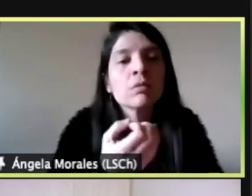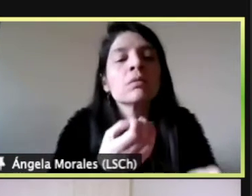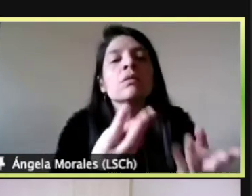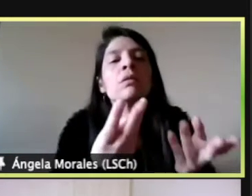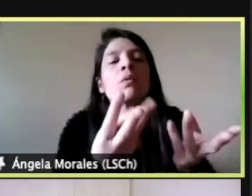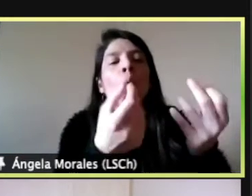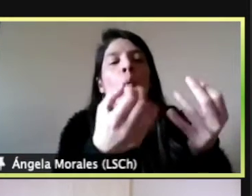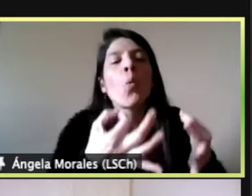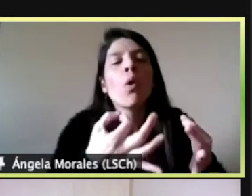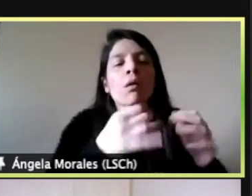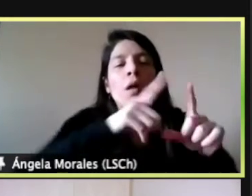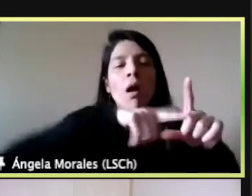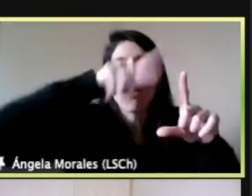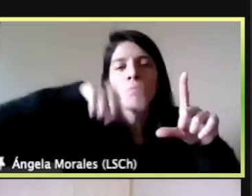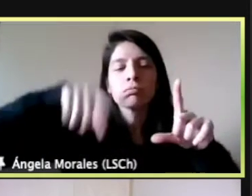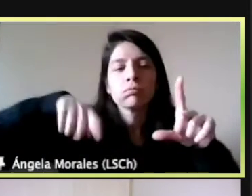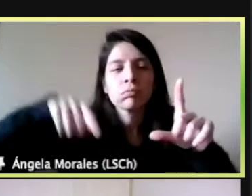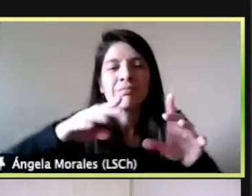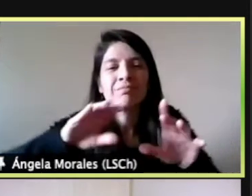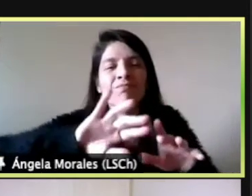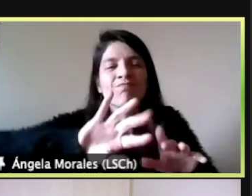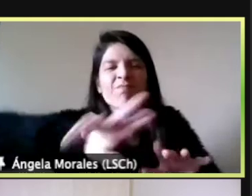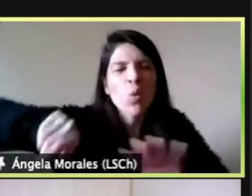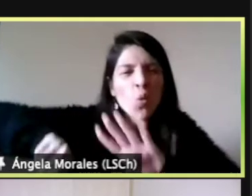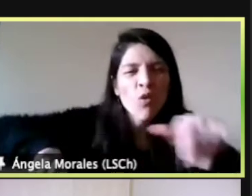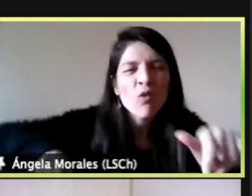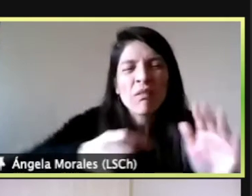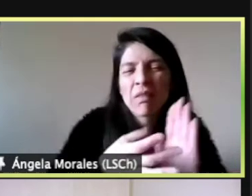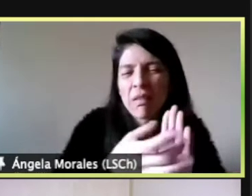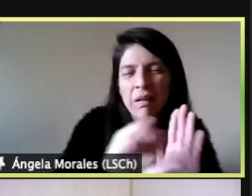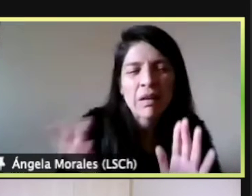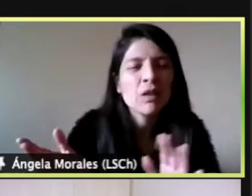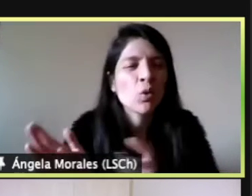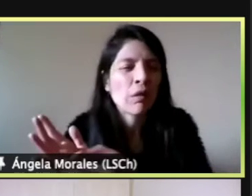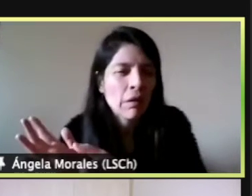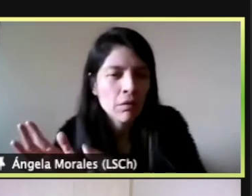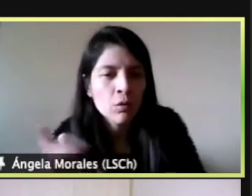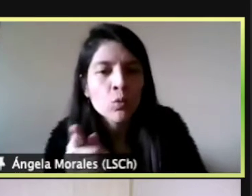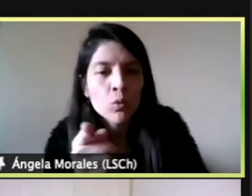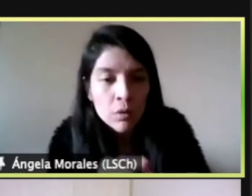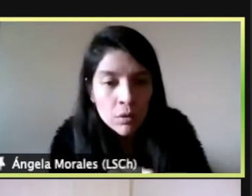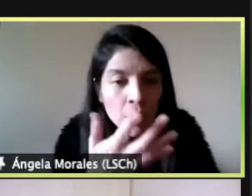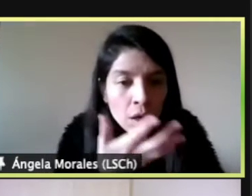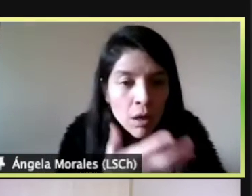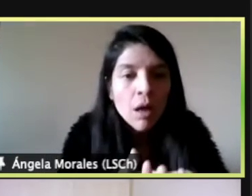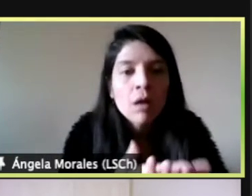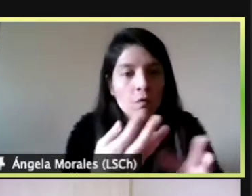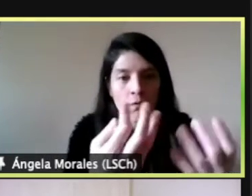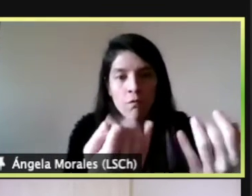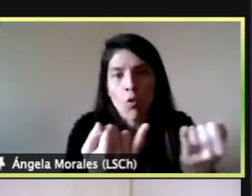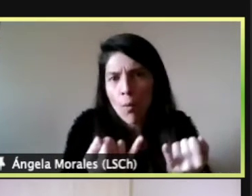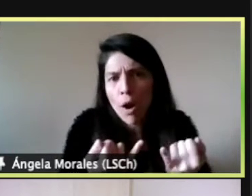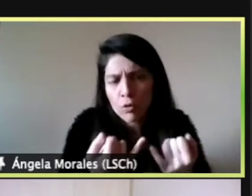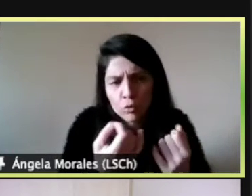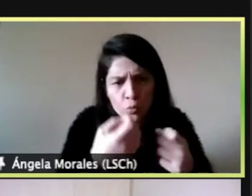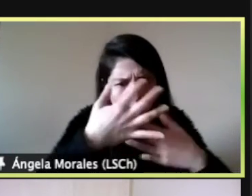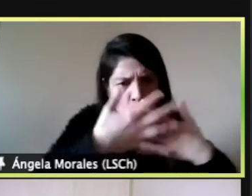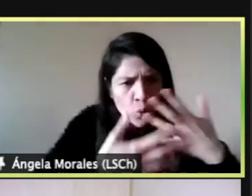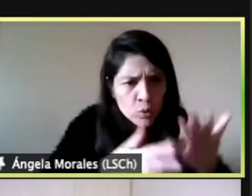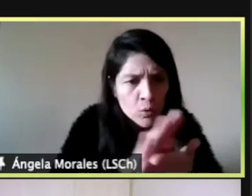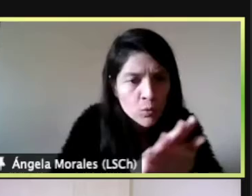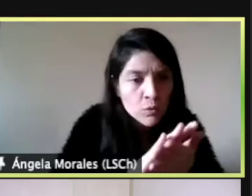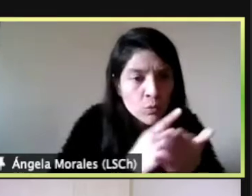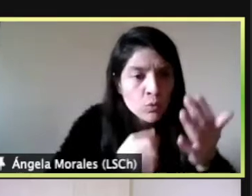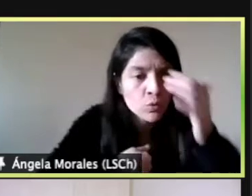acá la forma para poder trabajar con un montón de información. Por ejemplo, yo aquí seleccioné de todas